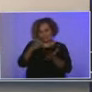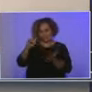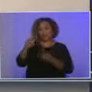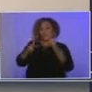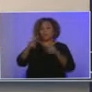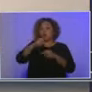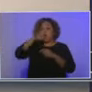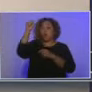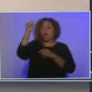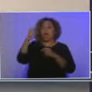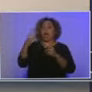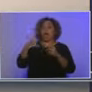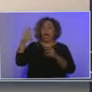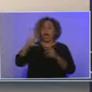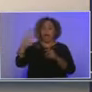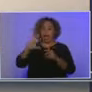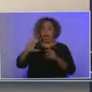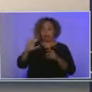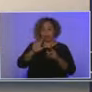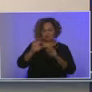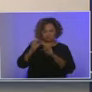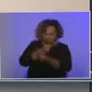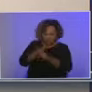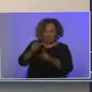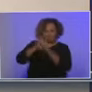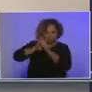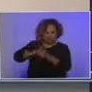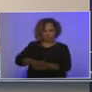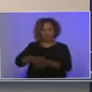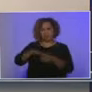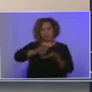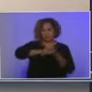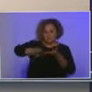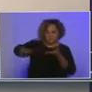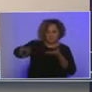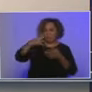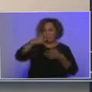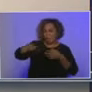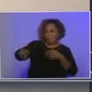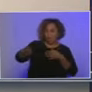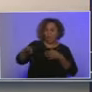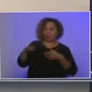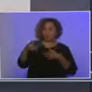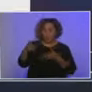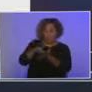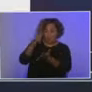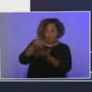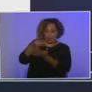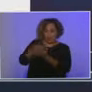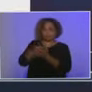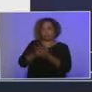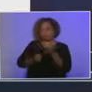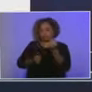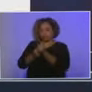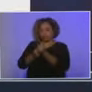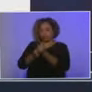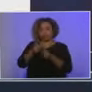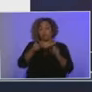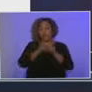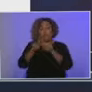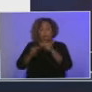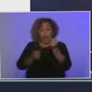adultos mayores que han sido victimizados, que han sido maltratados, han sufrido de negligencia, explotación financiera. Además de ofrecer servicios de